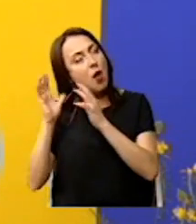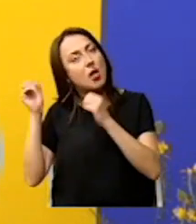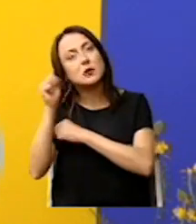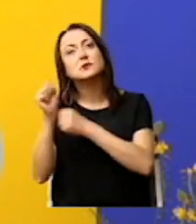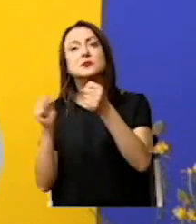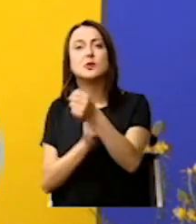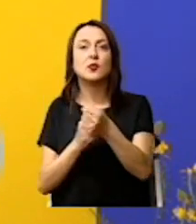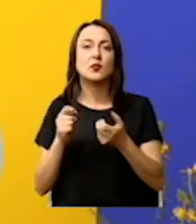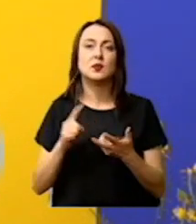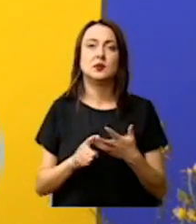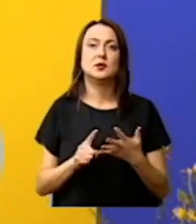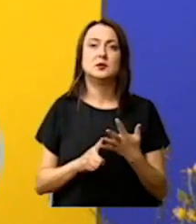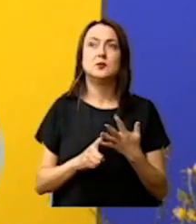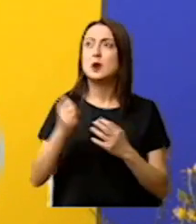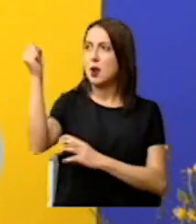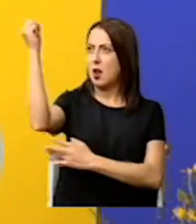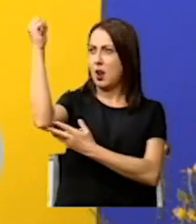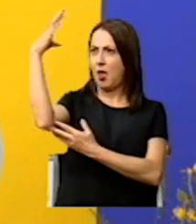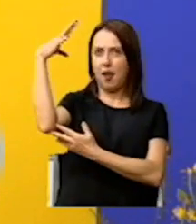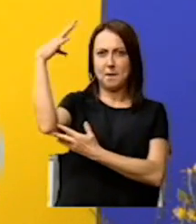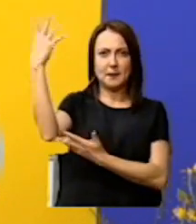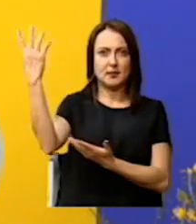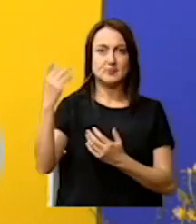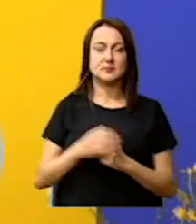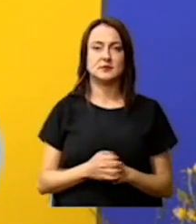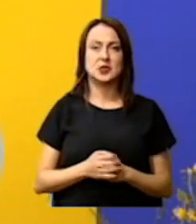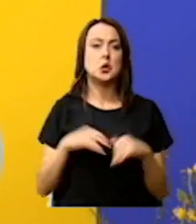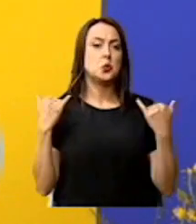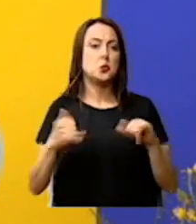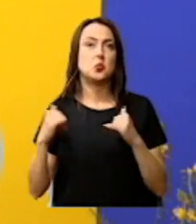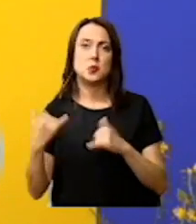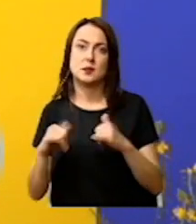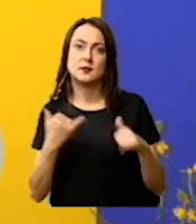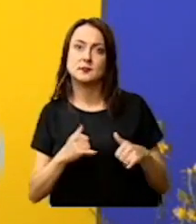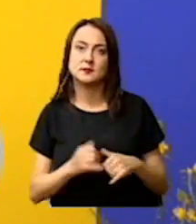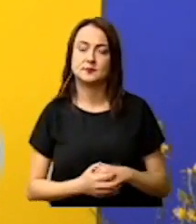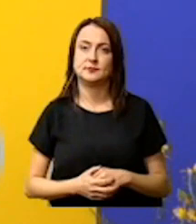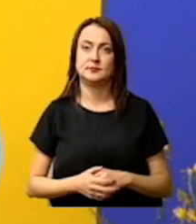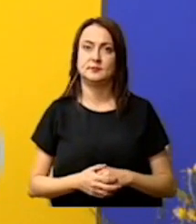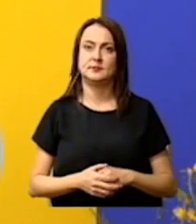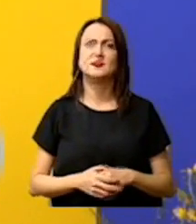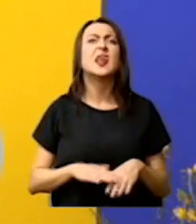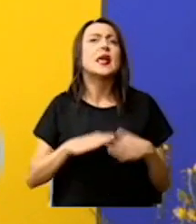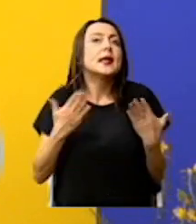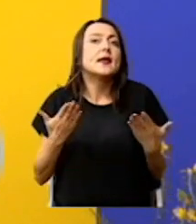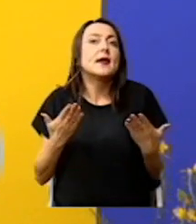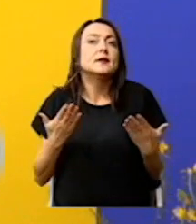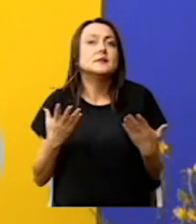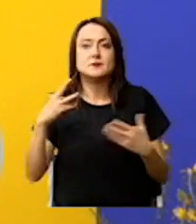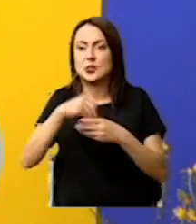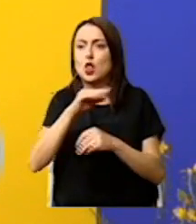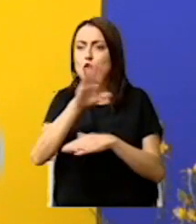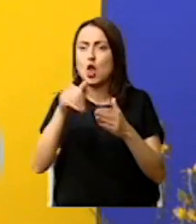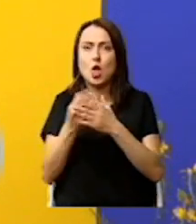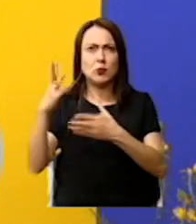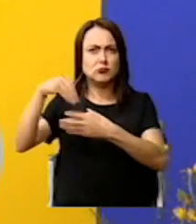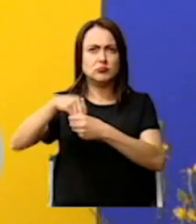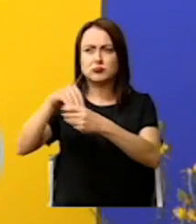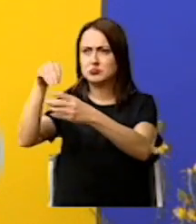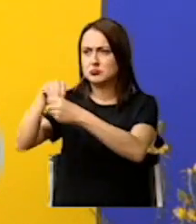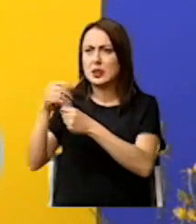sillón, una lámpara, juguetes. ¿De qué está hecho todo eso?